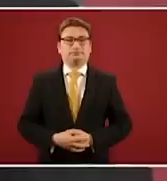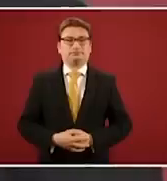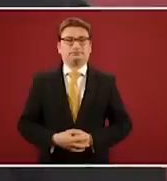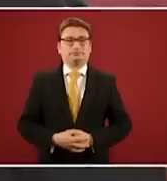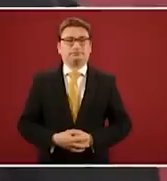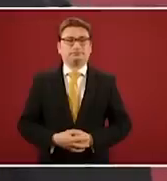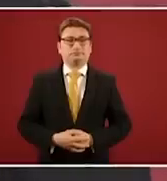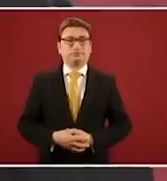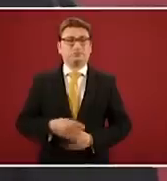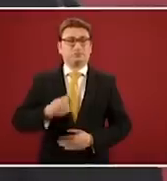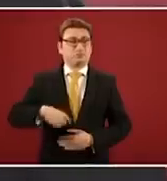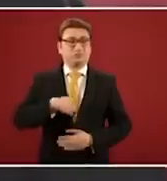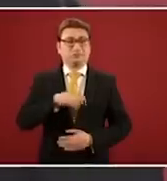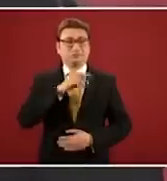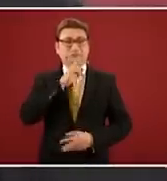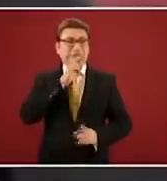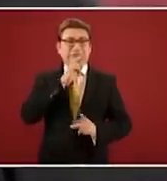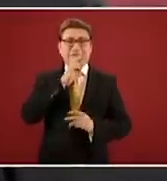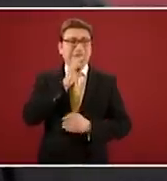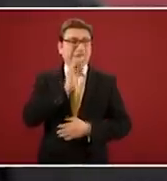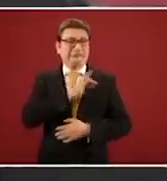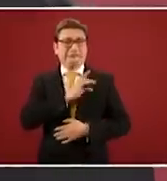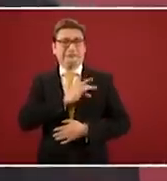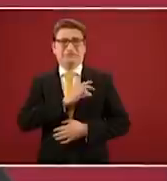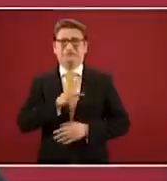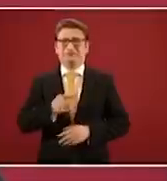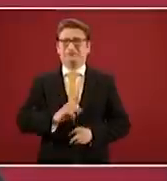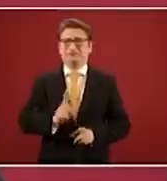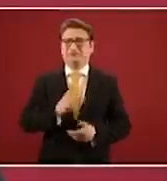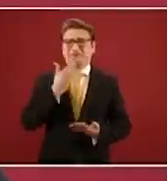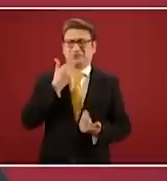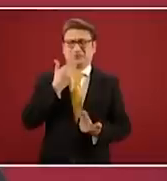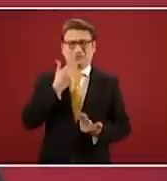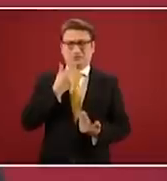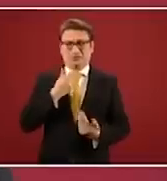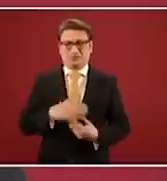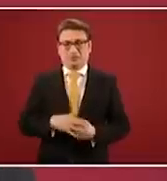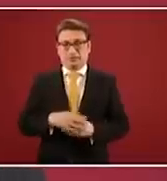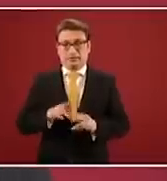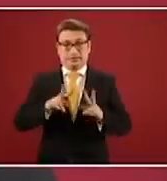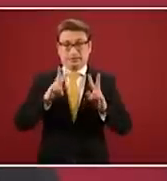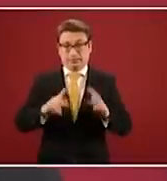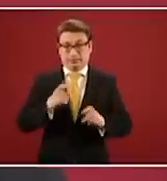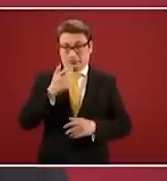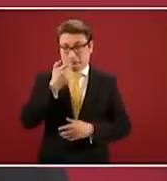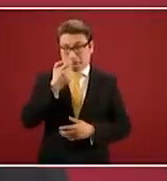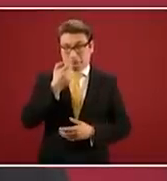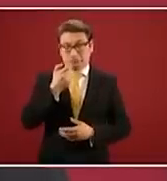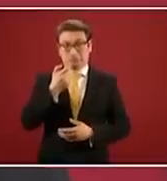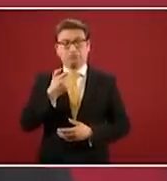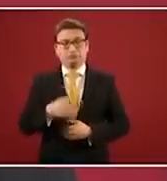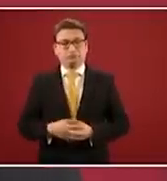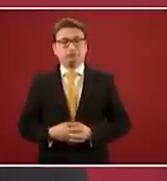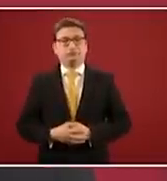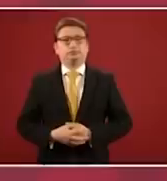nada que temer en cuanto a la economía,